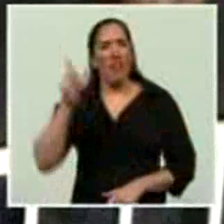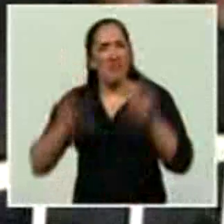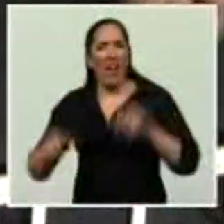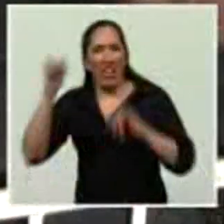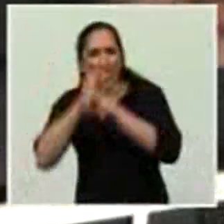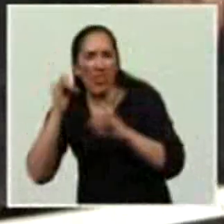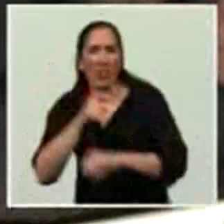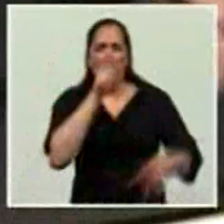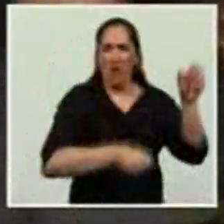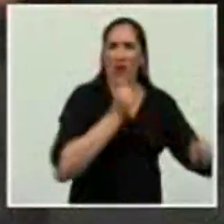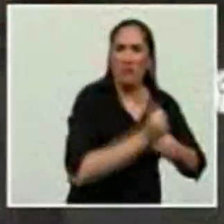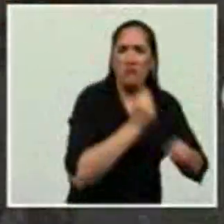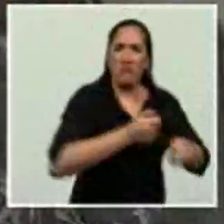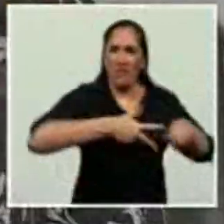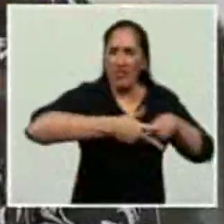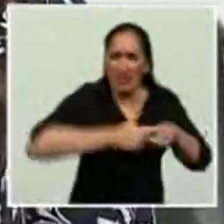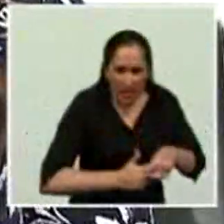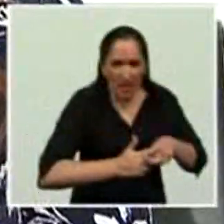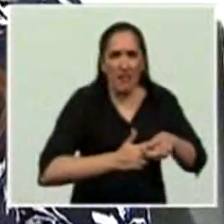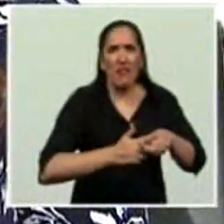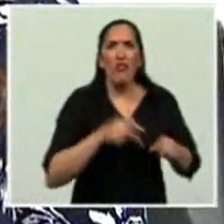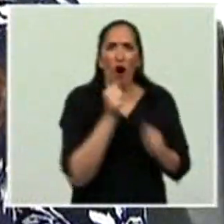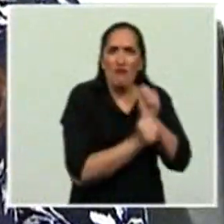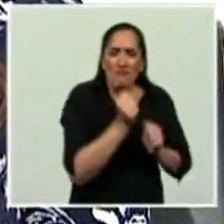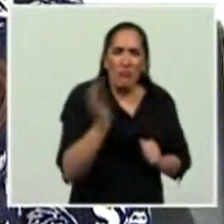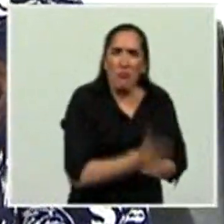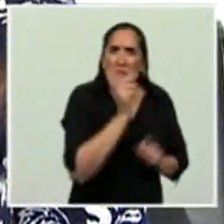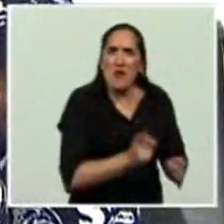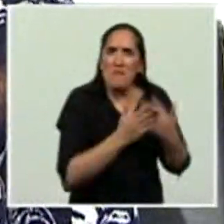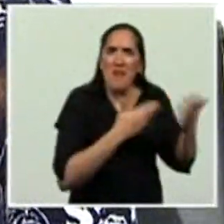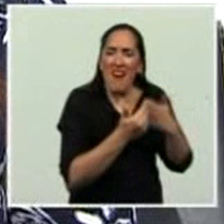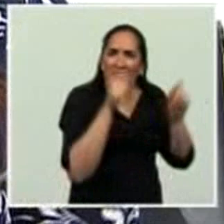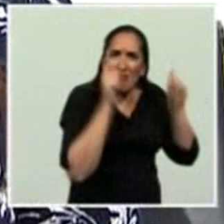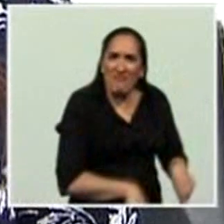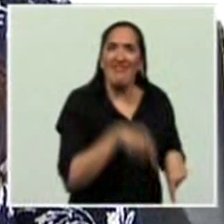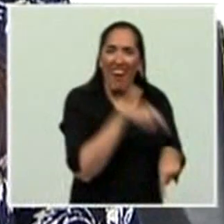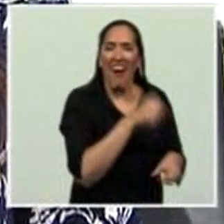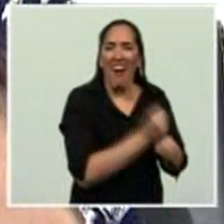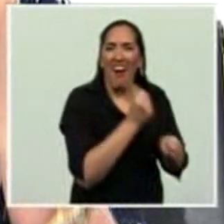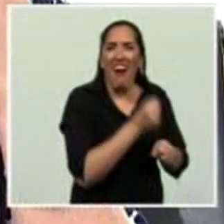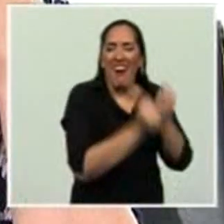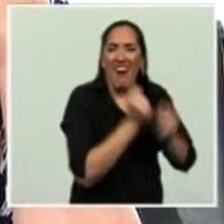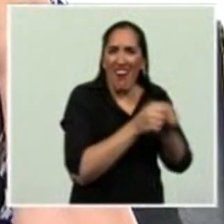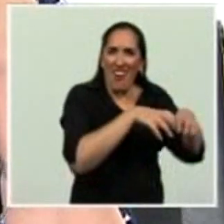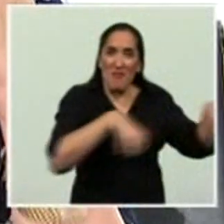obreros porque hay técnicos que producen estos vagones en la Argentina Porque además Córdoba para que me escuchen todos los